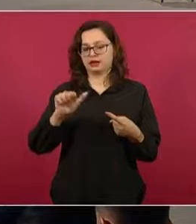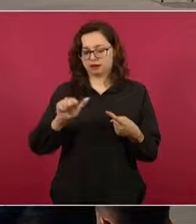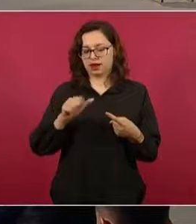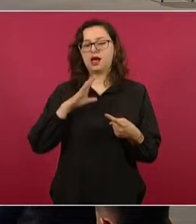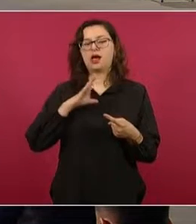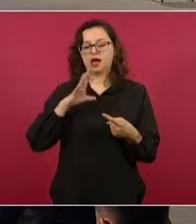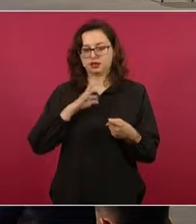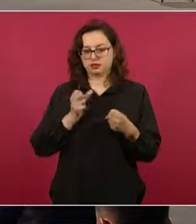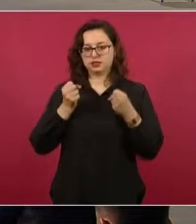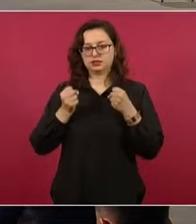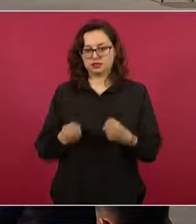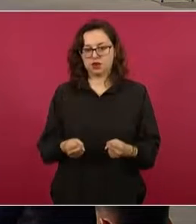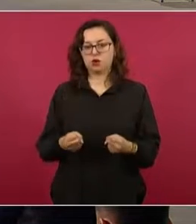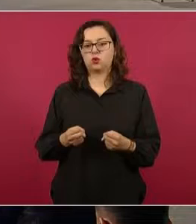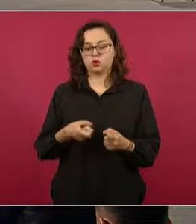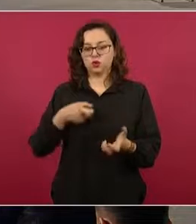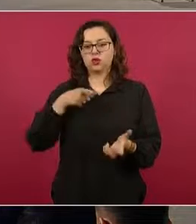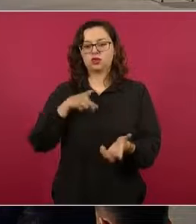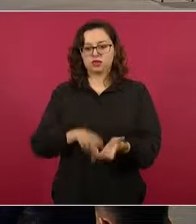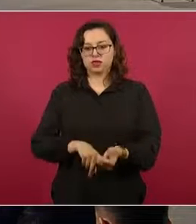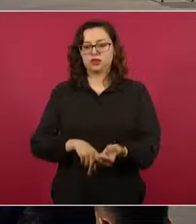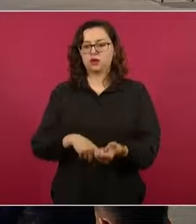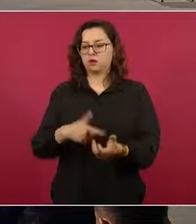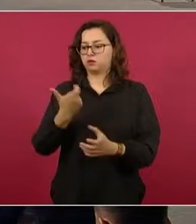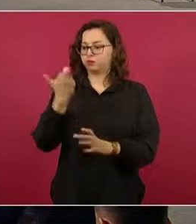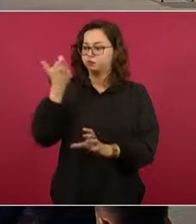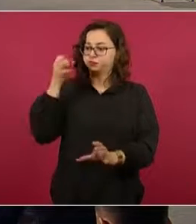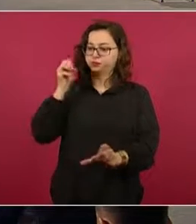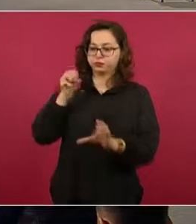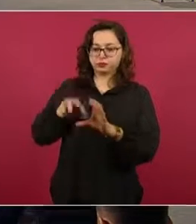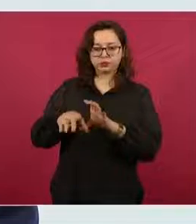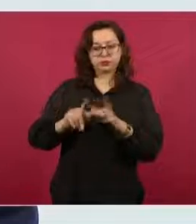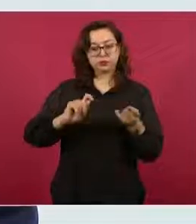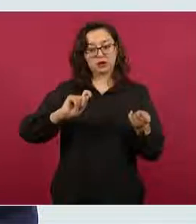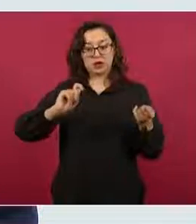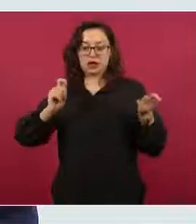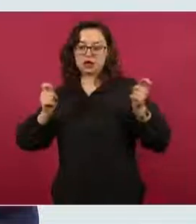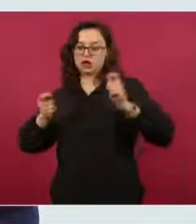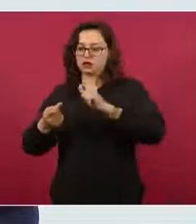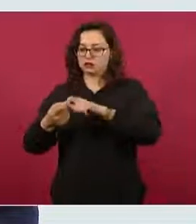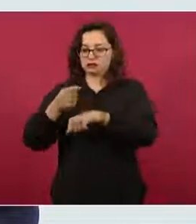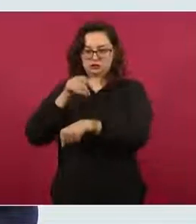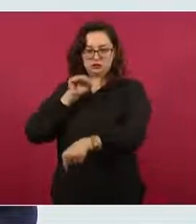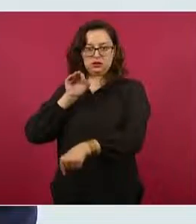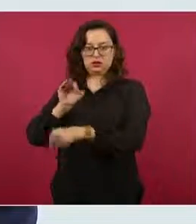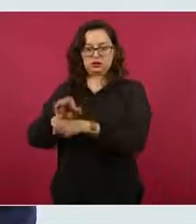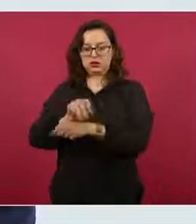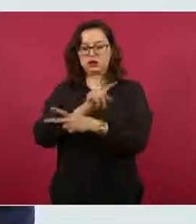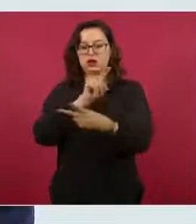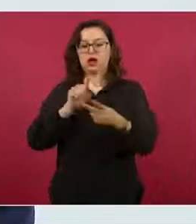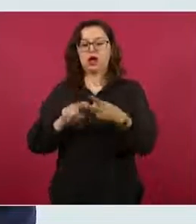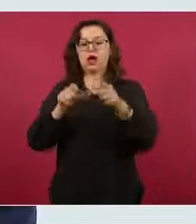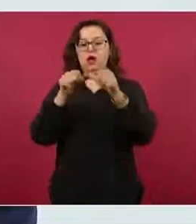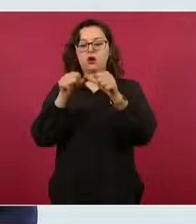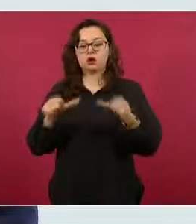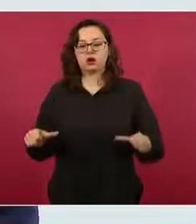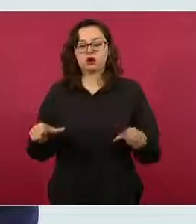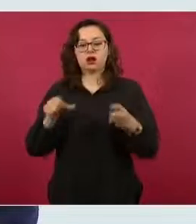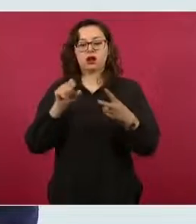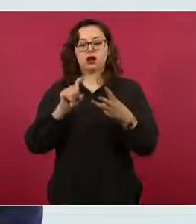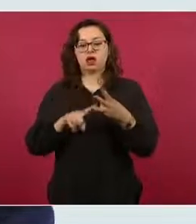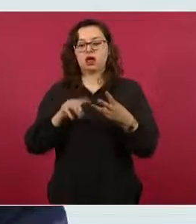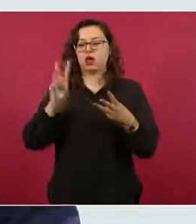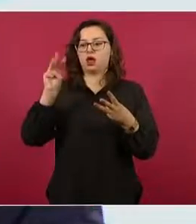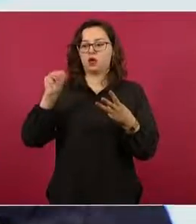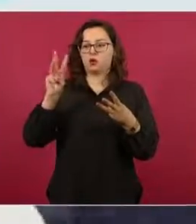seguro contra robos, ya incluido en el momento de hacer el cambio. Bodega Aurrerá y Walmart y